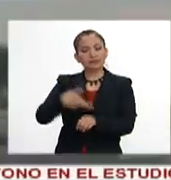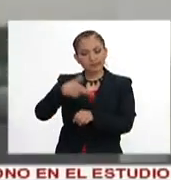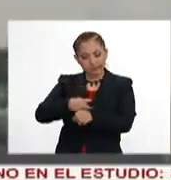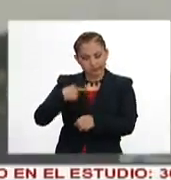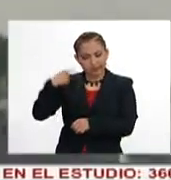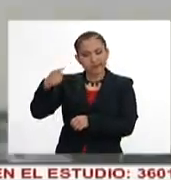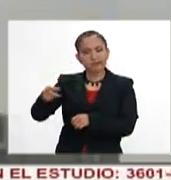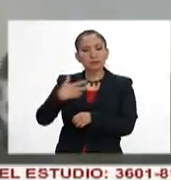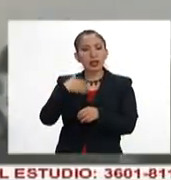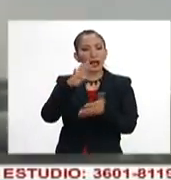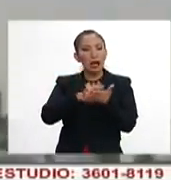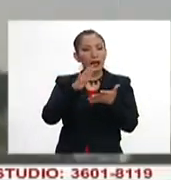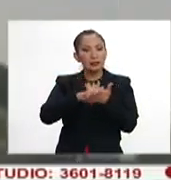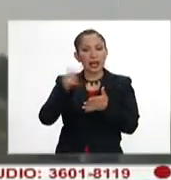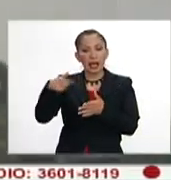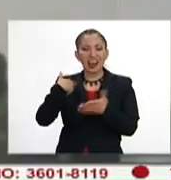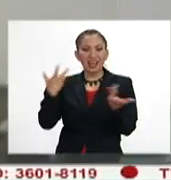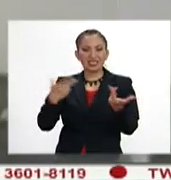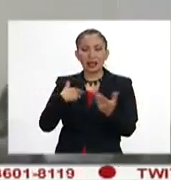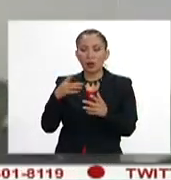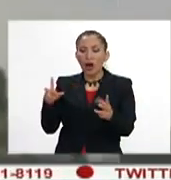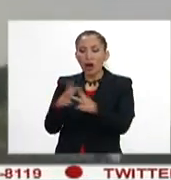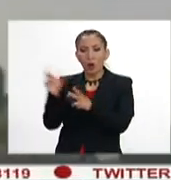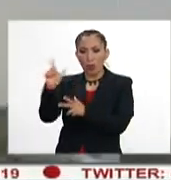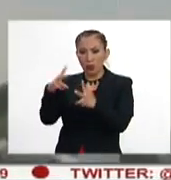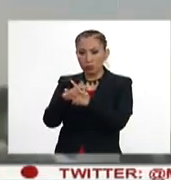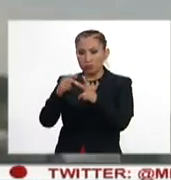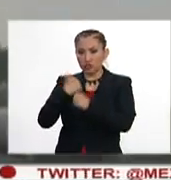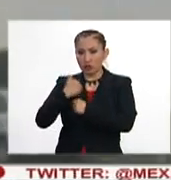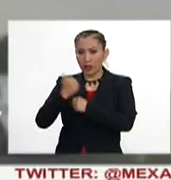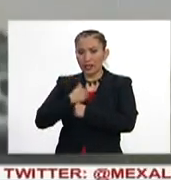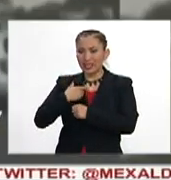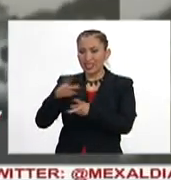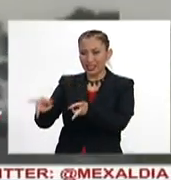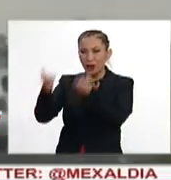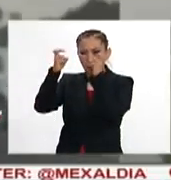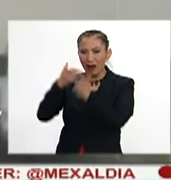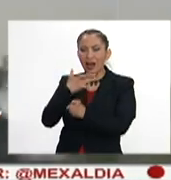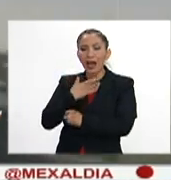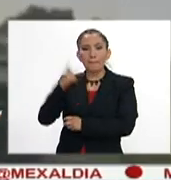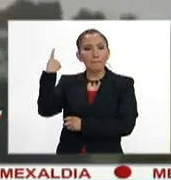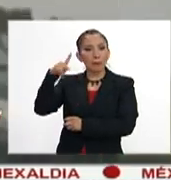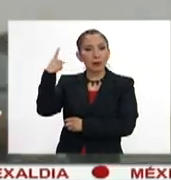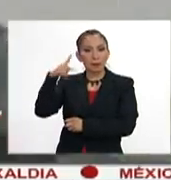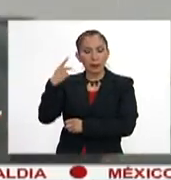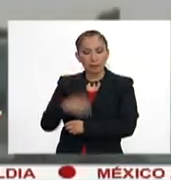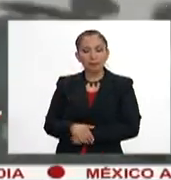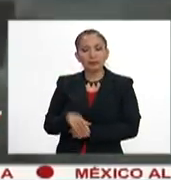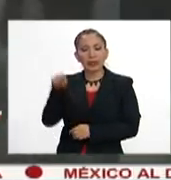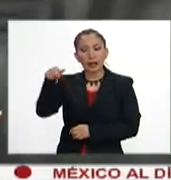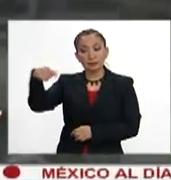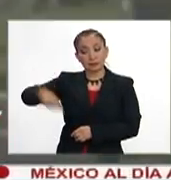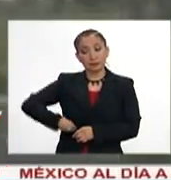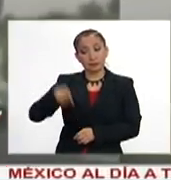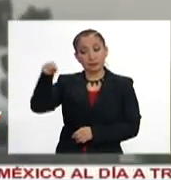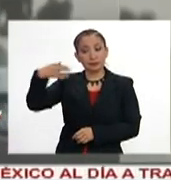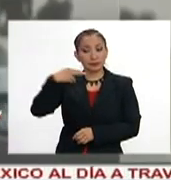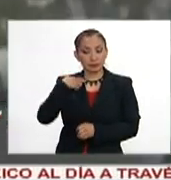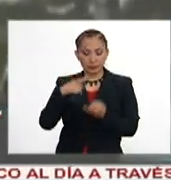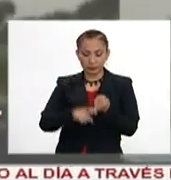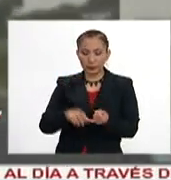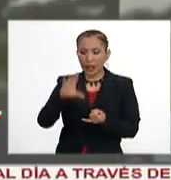proceso por diferentes delitos cometidos durante el enfrentamiento entre soldados y huachicoleros en Palmarito, Puebla. Son acusados de